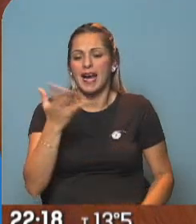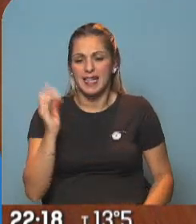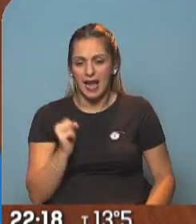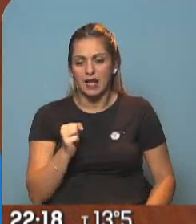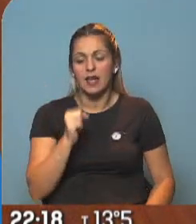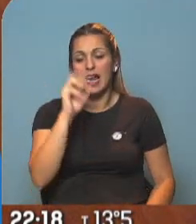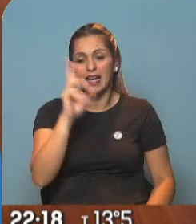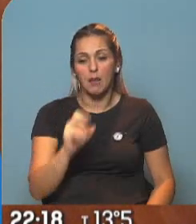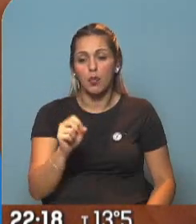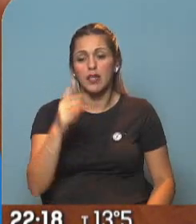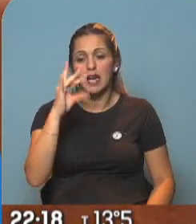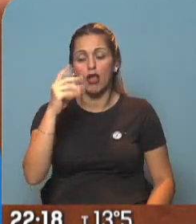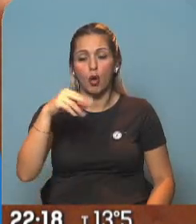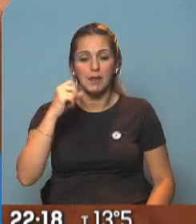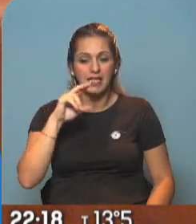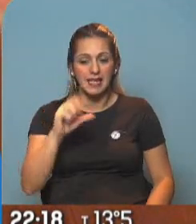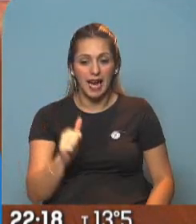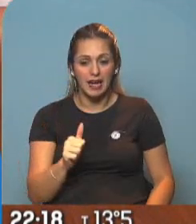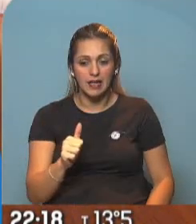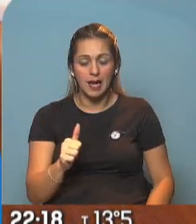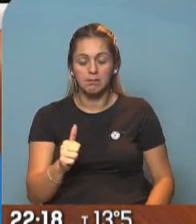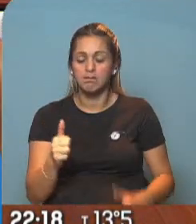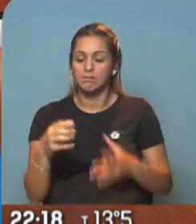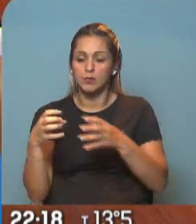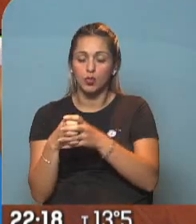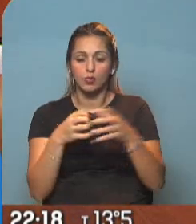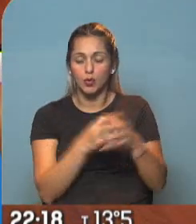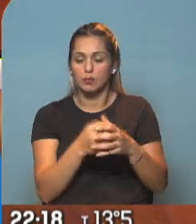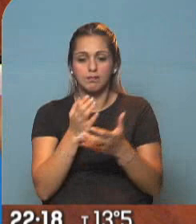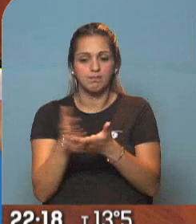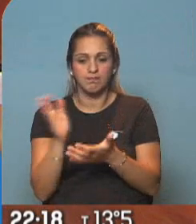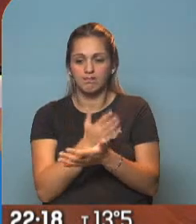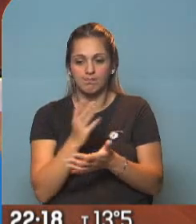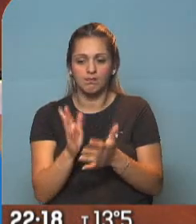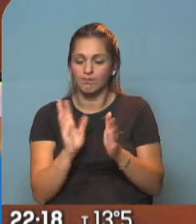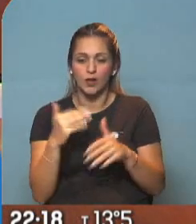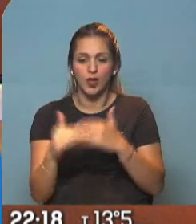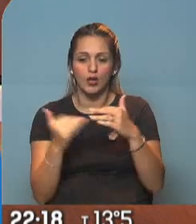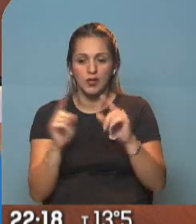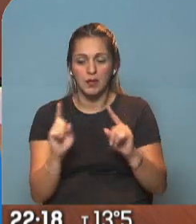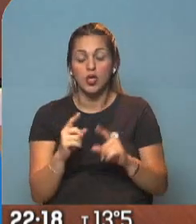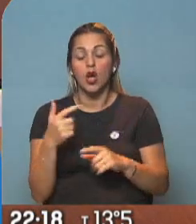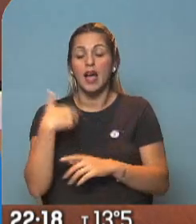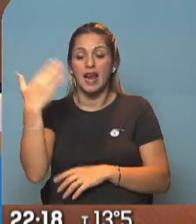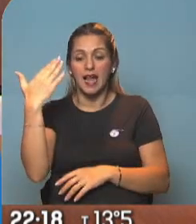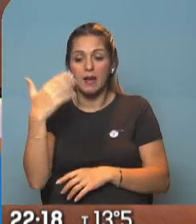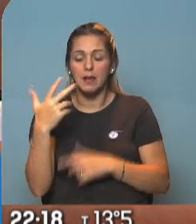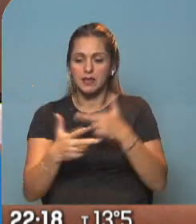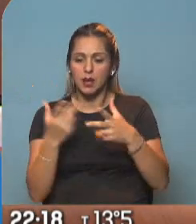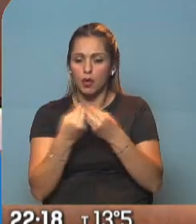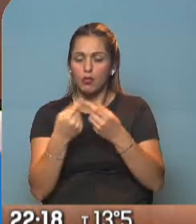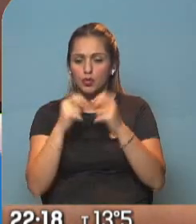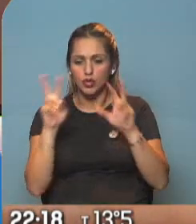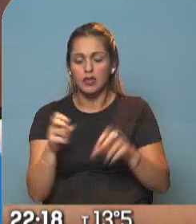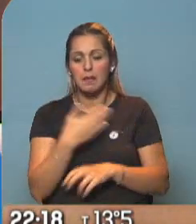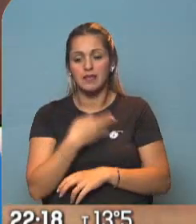República Dominicana y dividió a la oposición y no se avanzó mucho. Esa es otra línea, ¿no? De hecho, en la campaña se discutió de todo. Henry